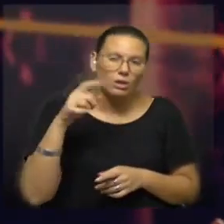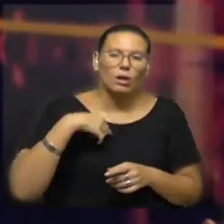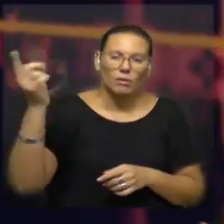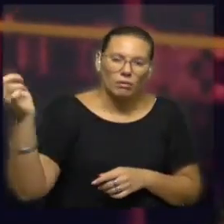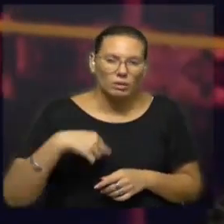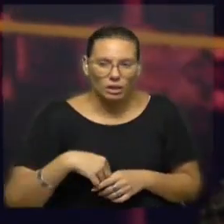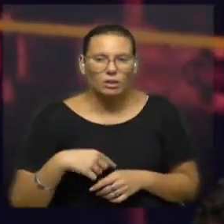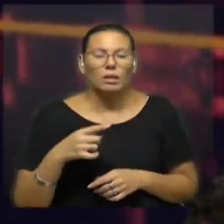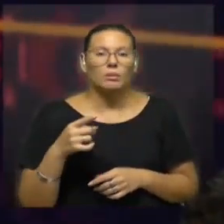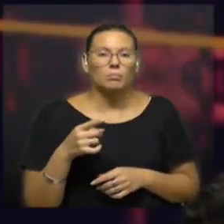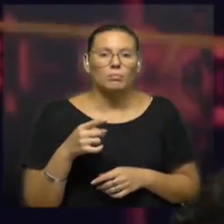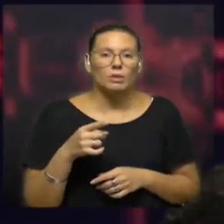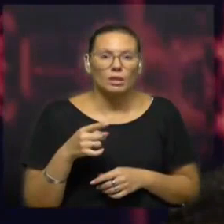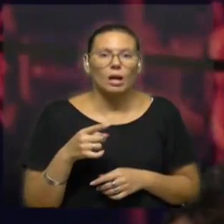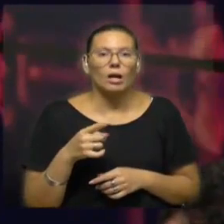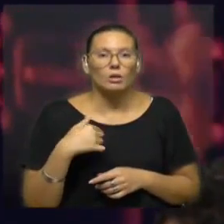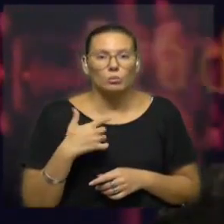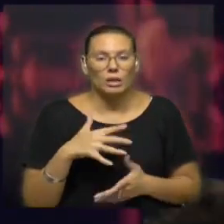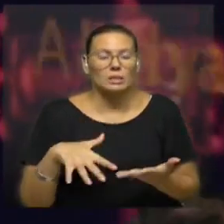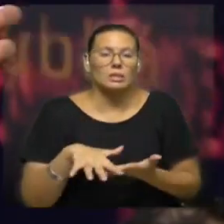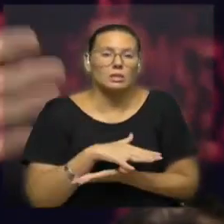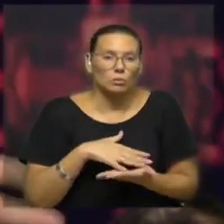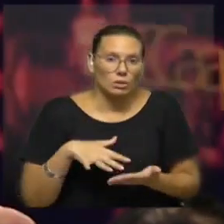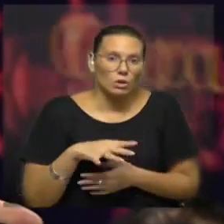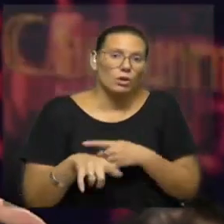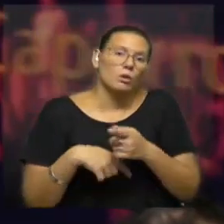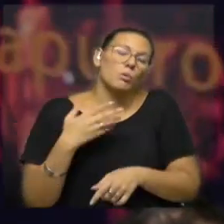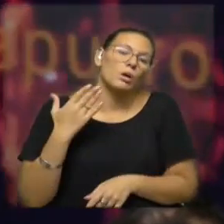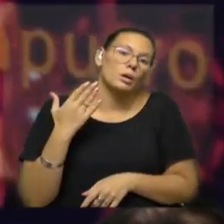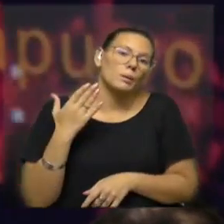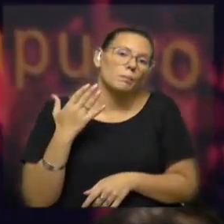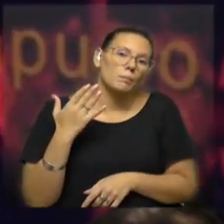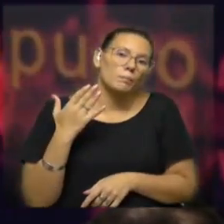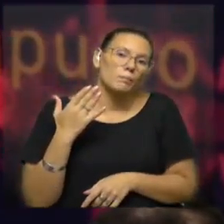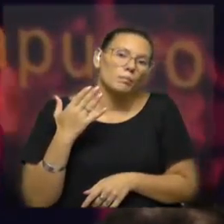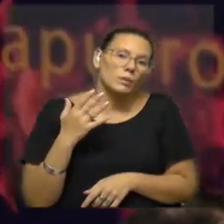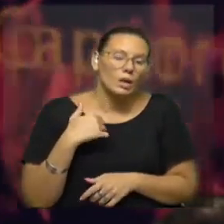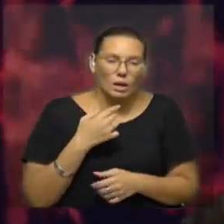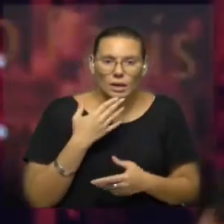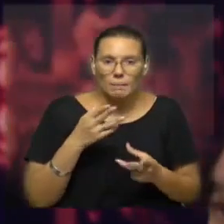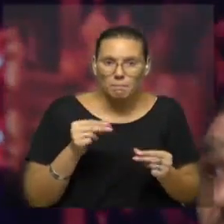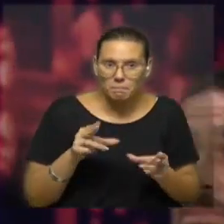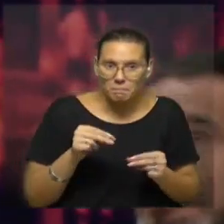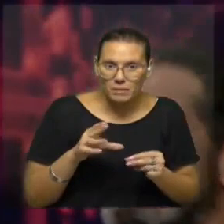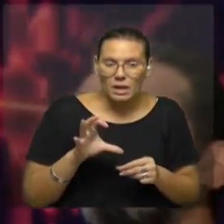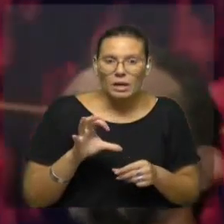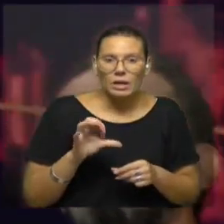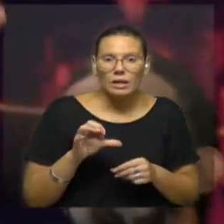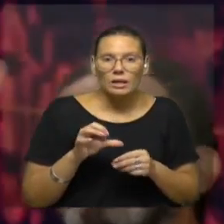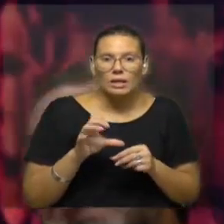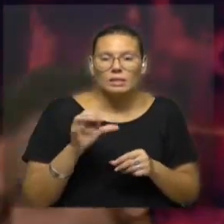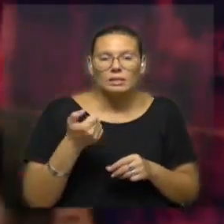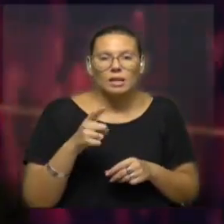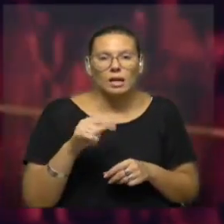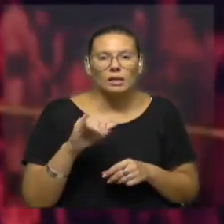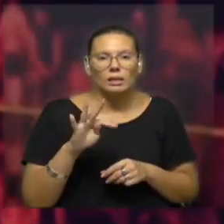viene. Y hay un pasaje por eso, ¿no? Después fui, me quedé muy impresionado, a la salitrera donde pasó eso, está